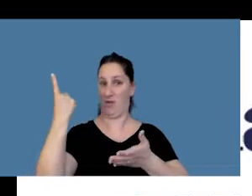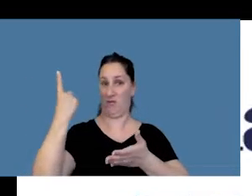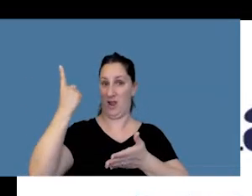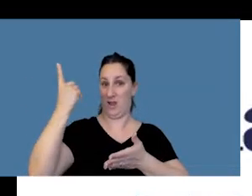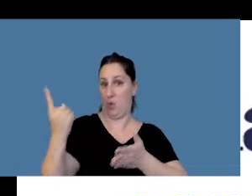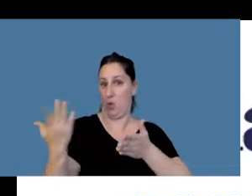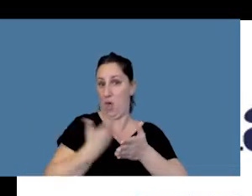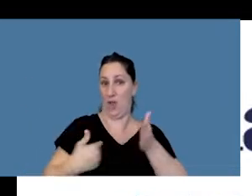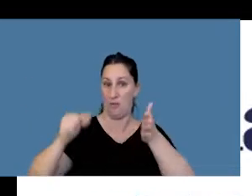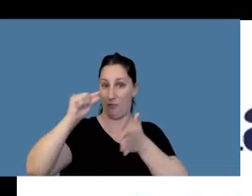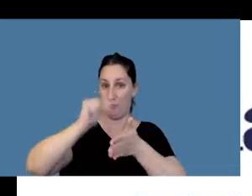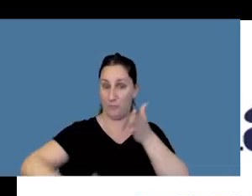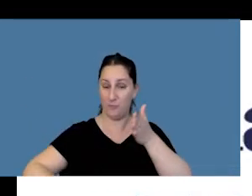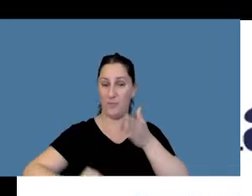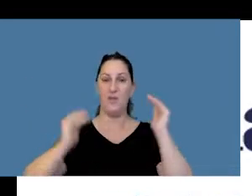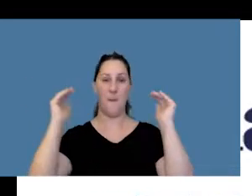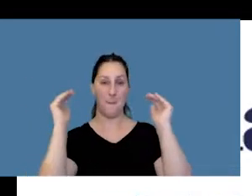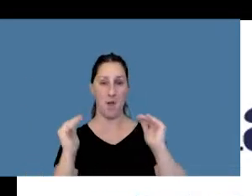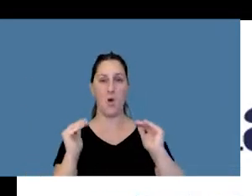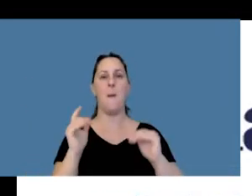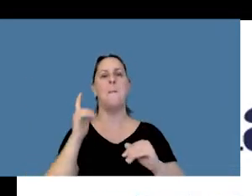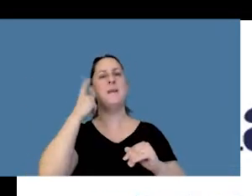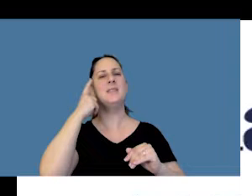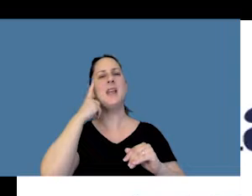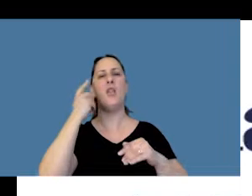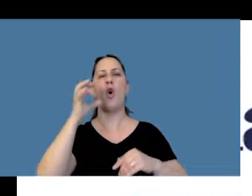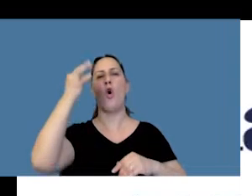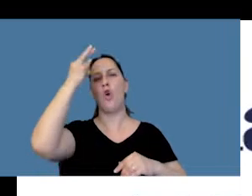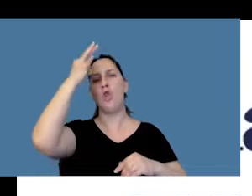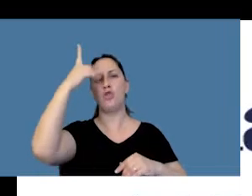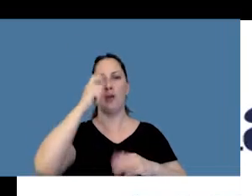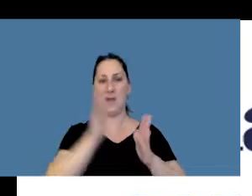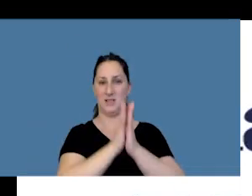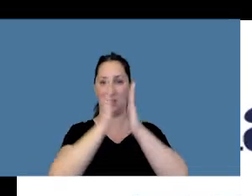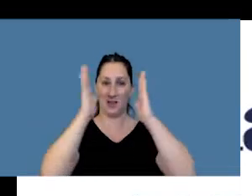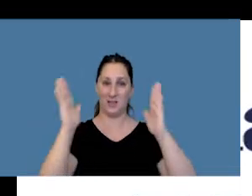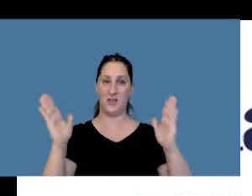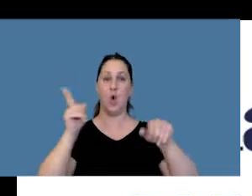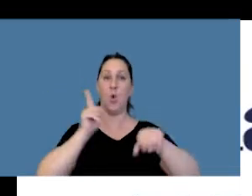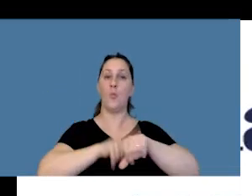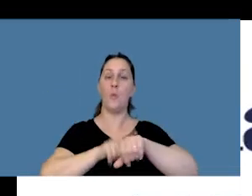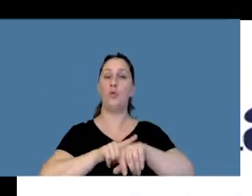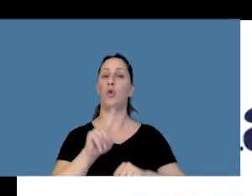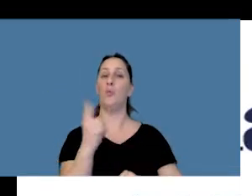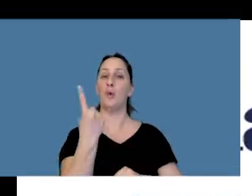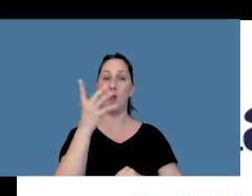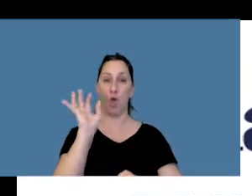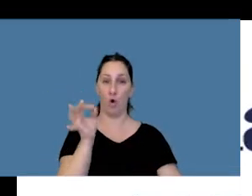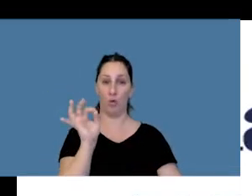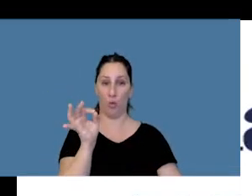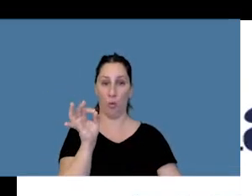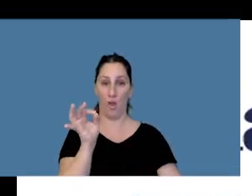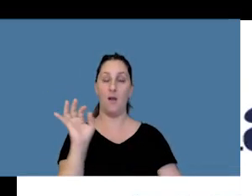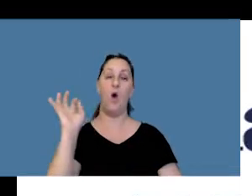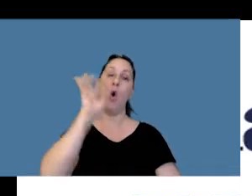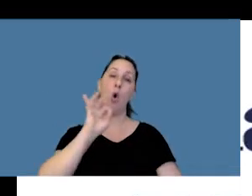se ha previsto para un plazo de 12 meses a partir del 1 de octubre o